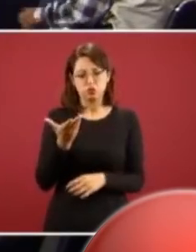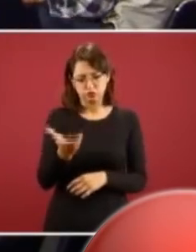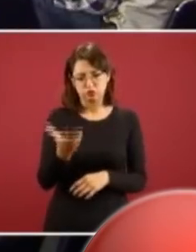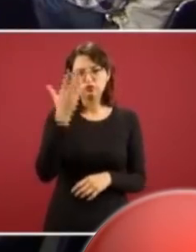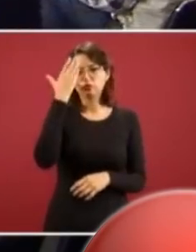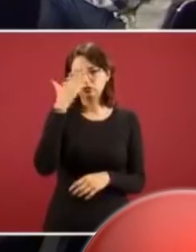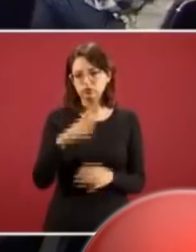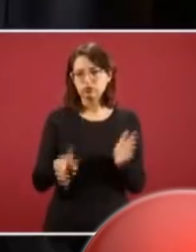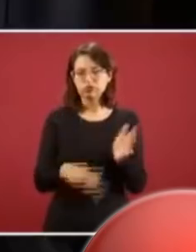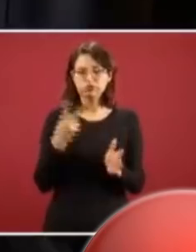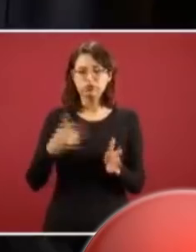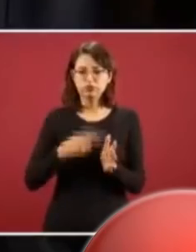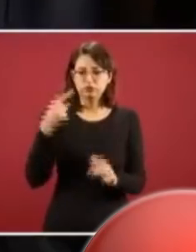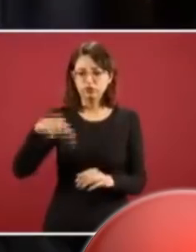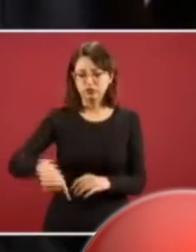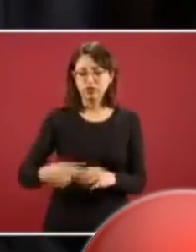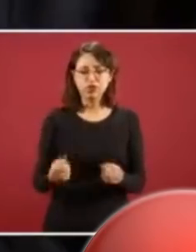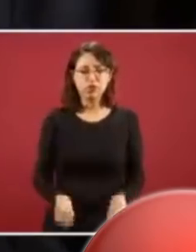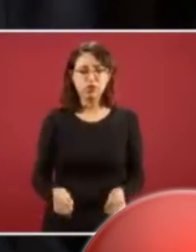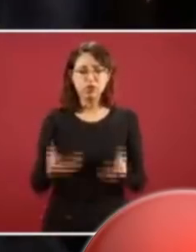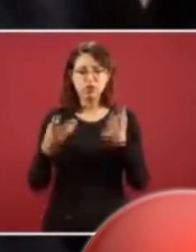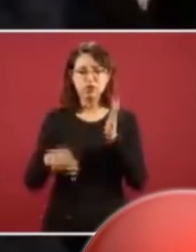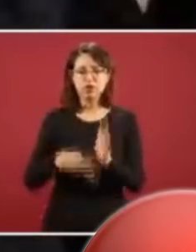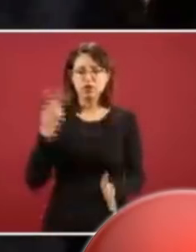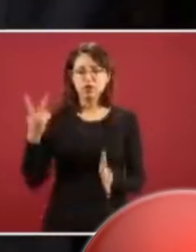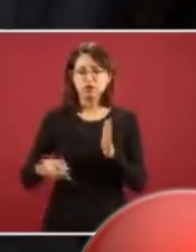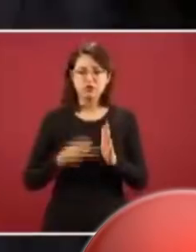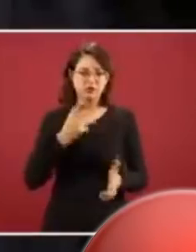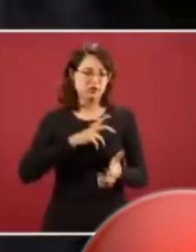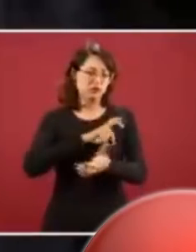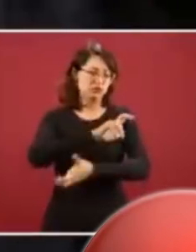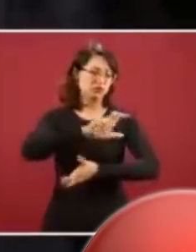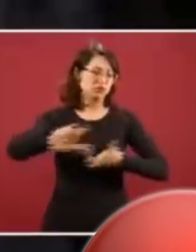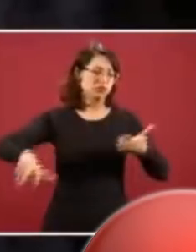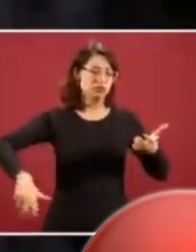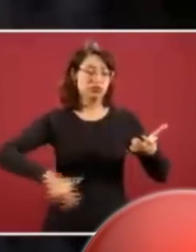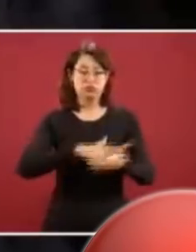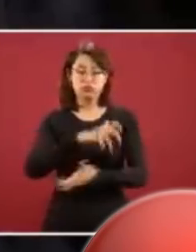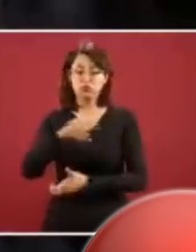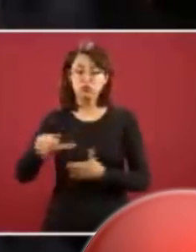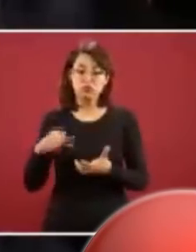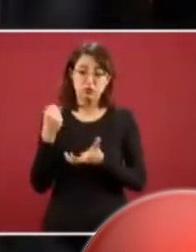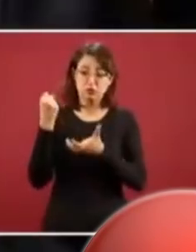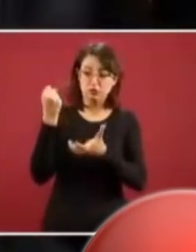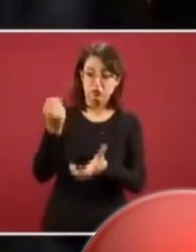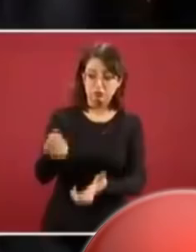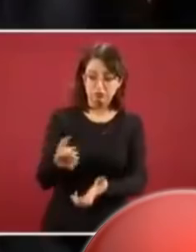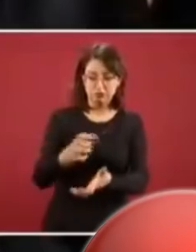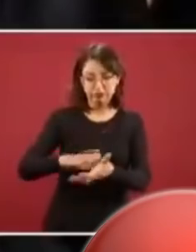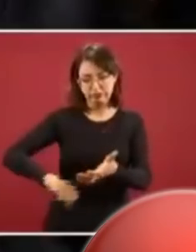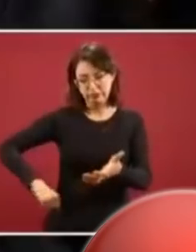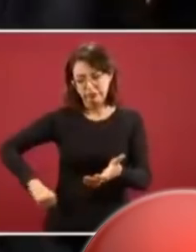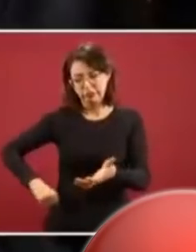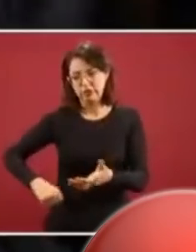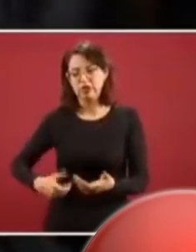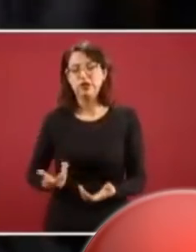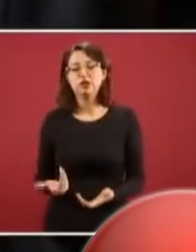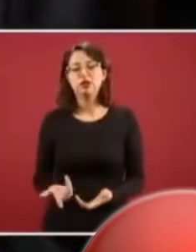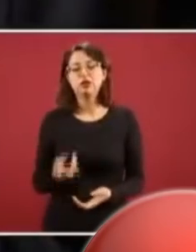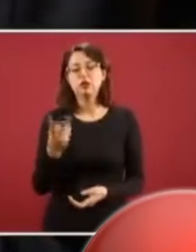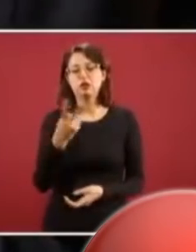hemos referido aquí, pues la ola de corrupción en la que estaban metidas estas figuras. Se trata nada menos y nada más que